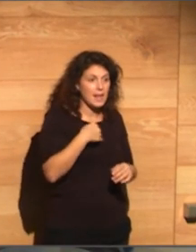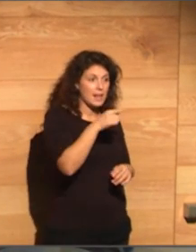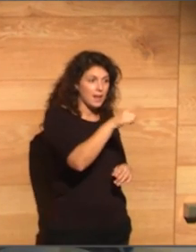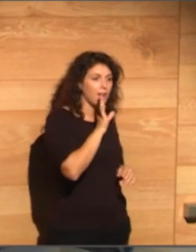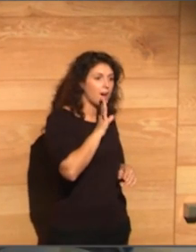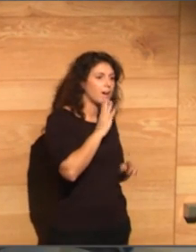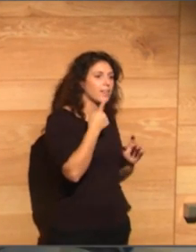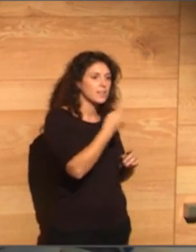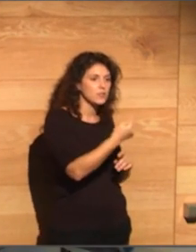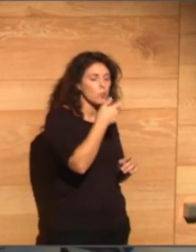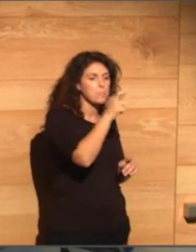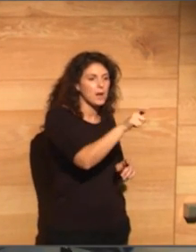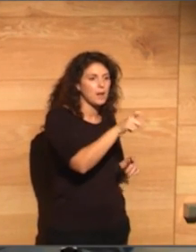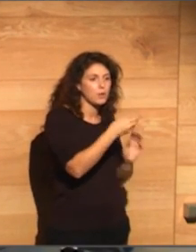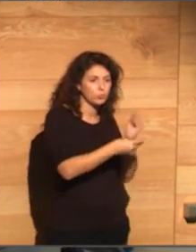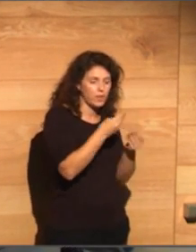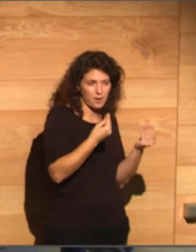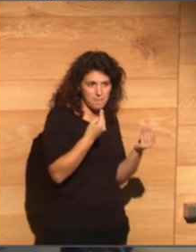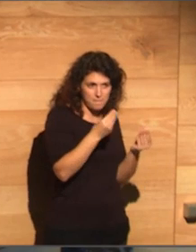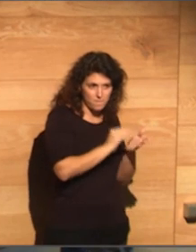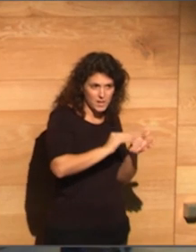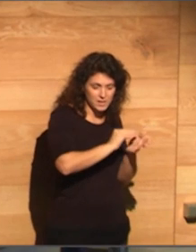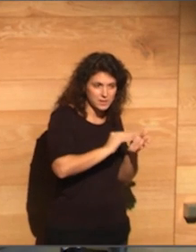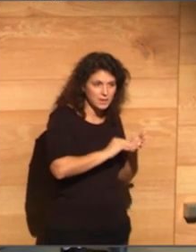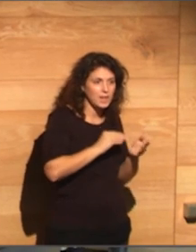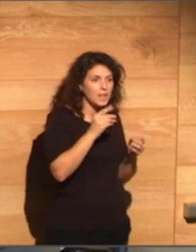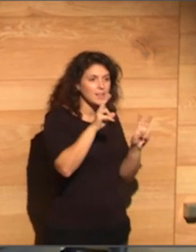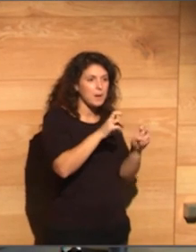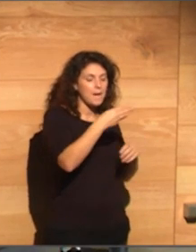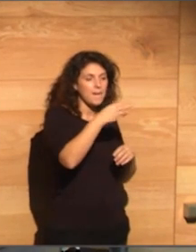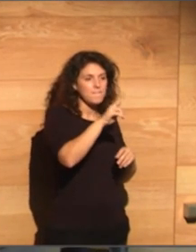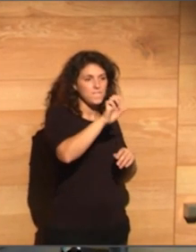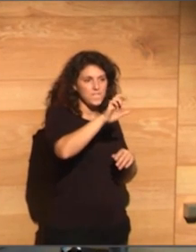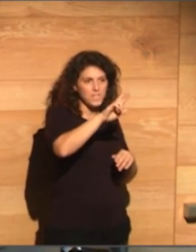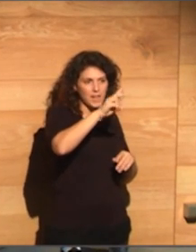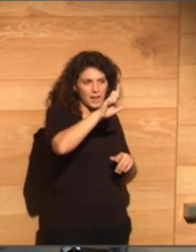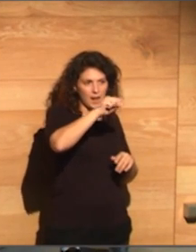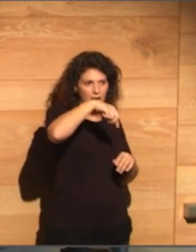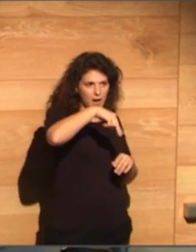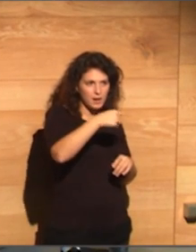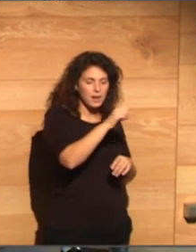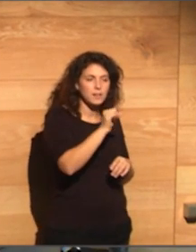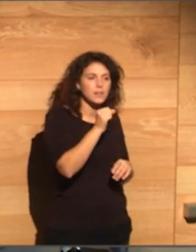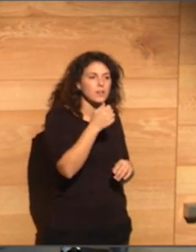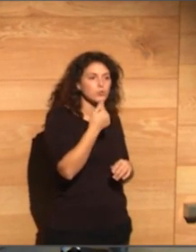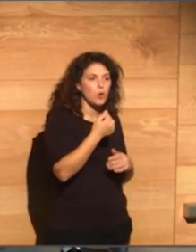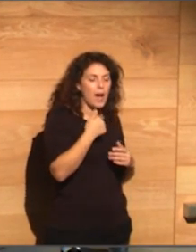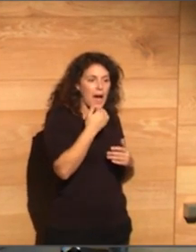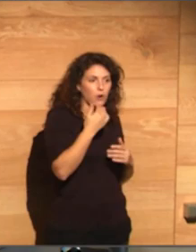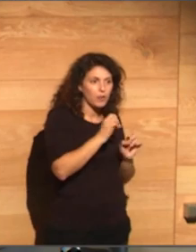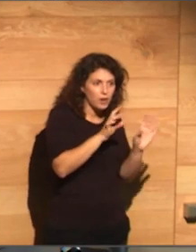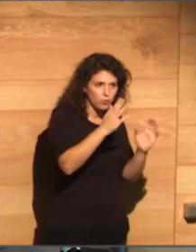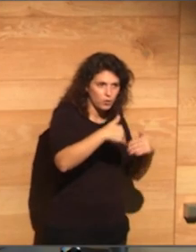que se usa mucho cuando se habla de Berlanga y que yo no tengo nada claro. O sea, Astracán... No